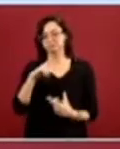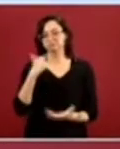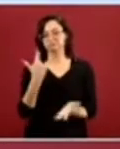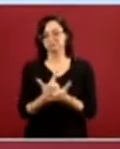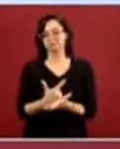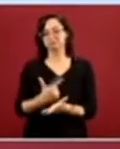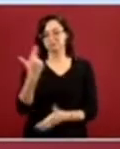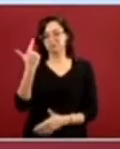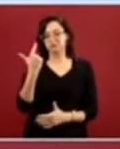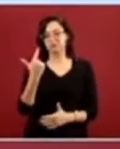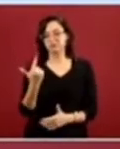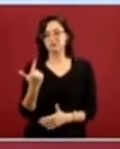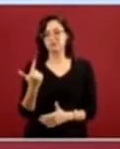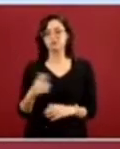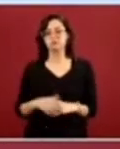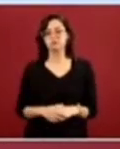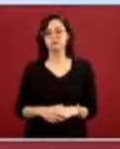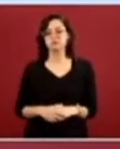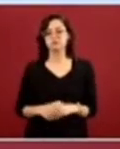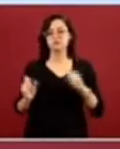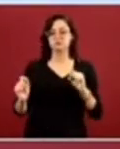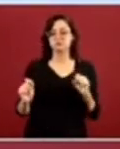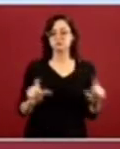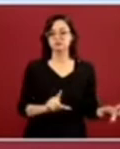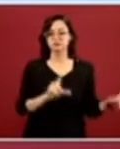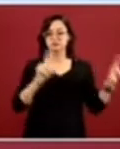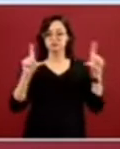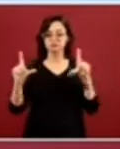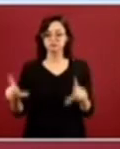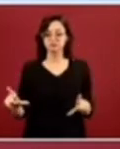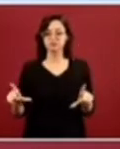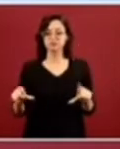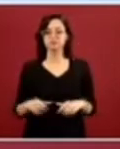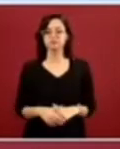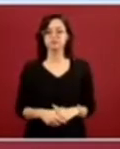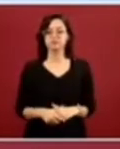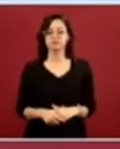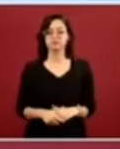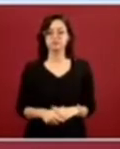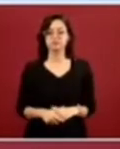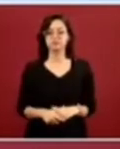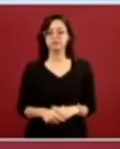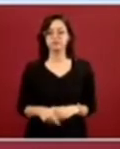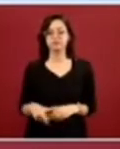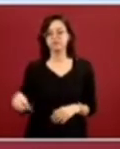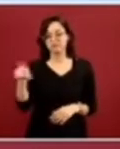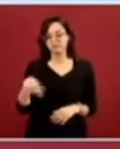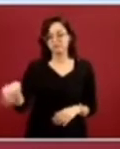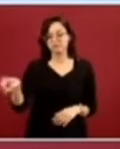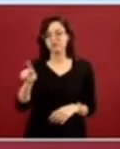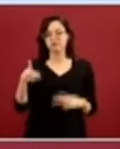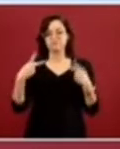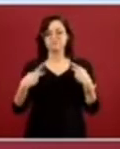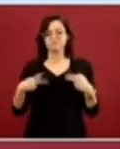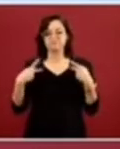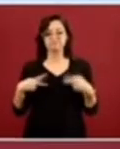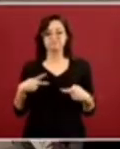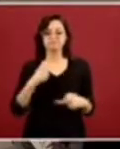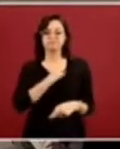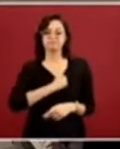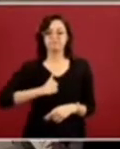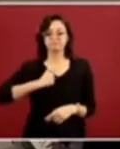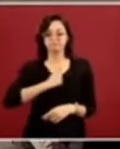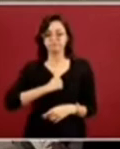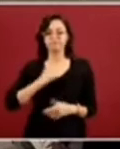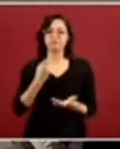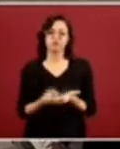enfermedad, y como se verá en las siguientes diapositivas, estas personas desafortunadamente tenían